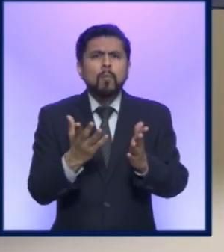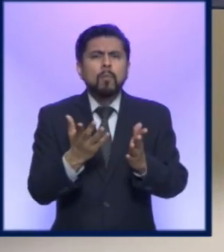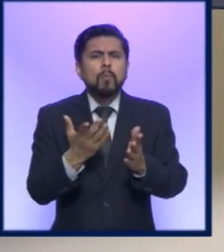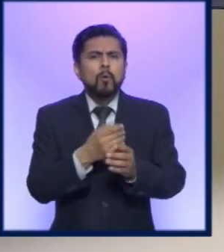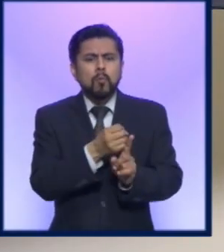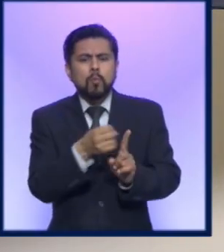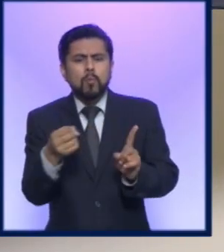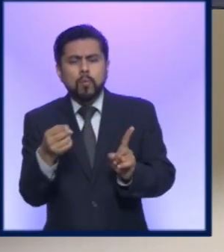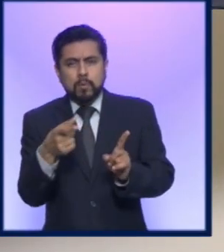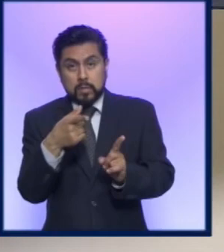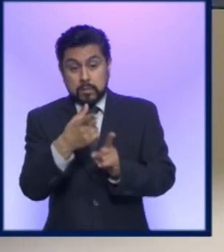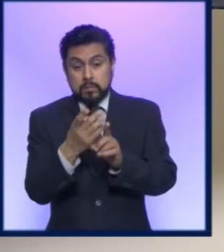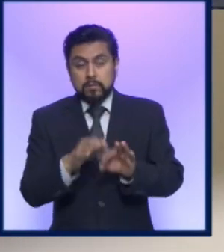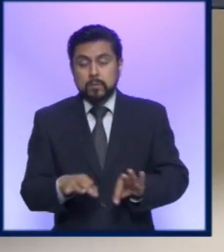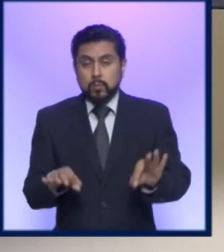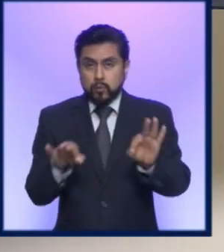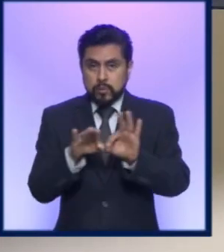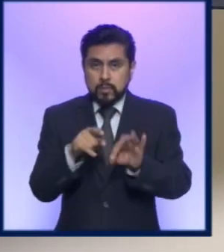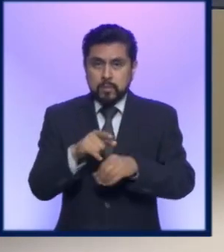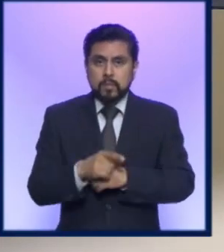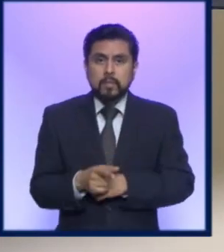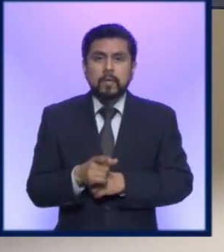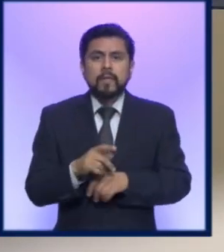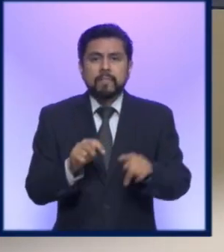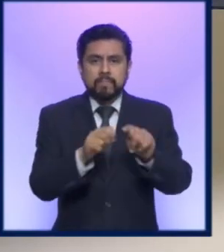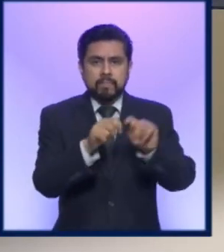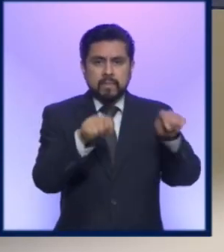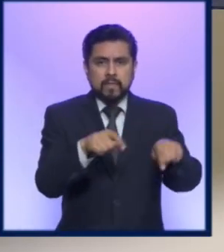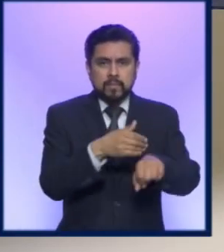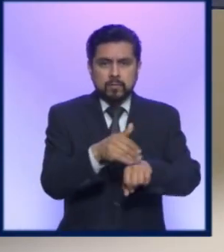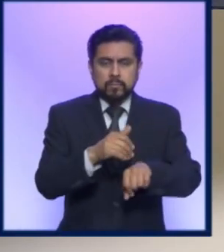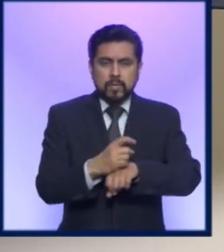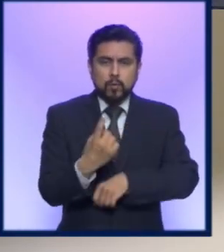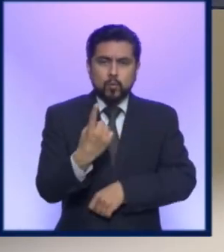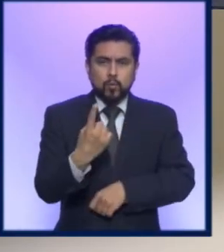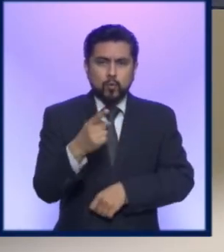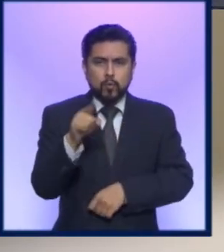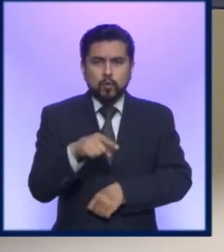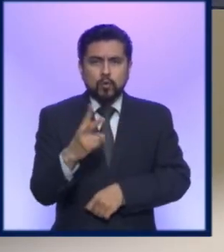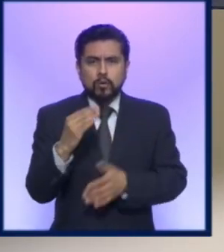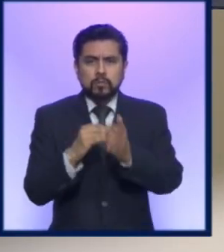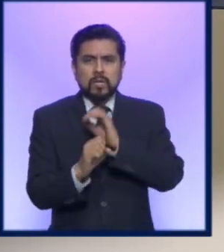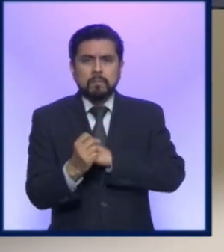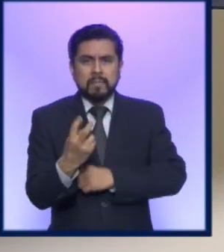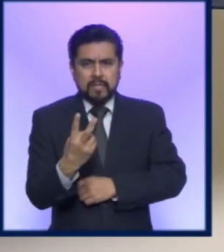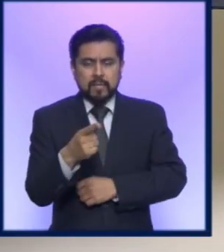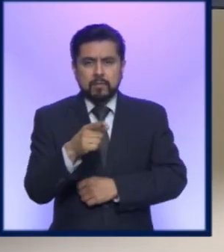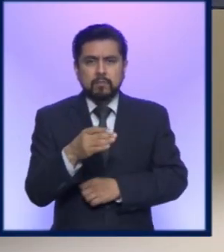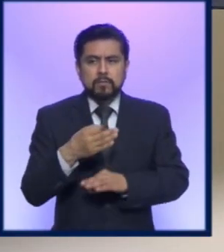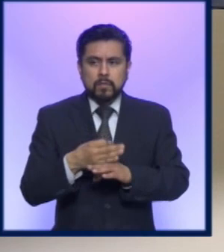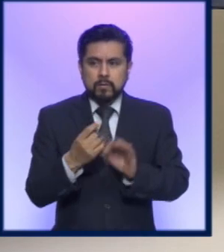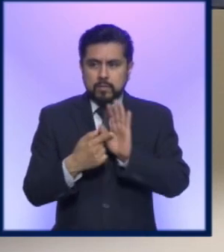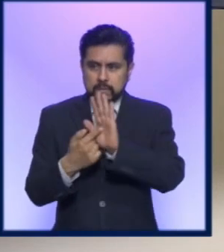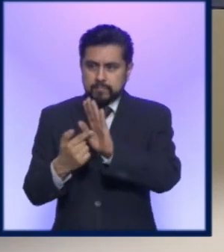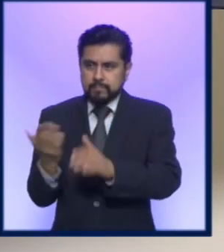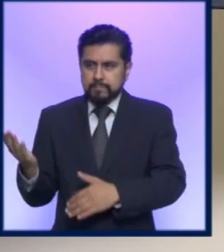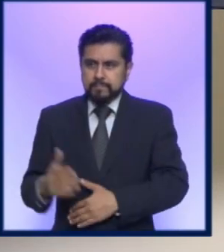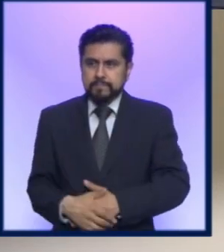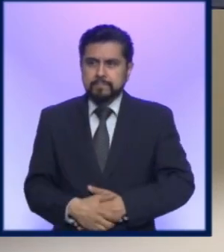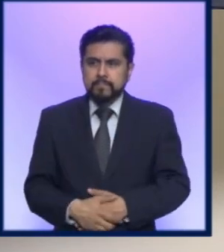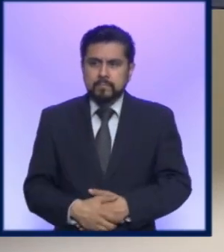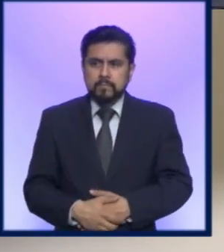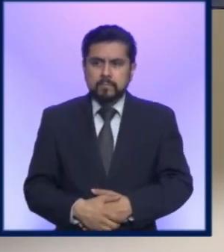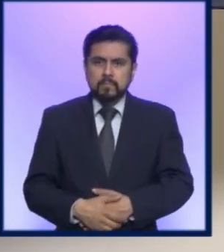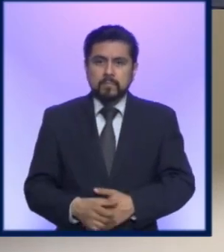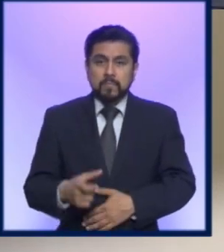interesante criterio estamos hablando de la tesis 1 2022 que en este momento se está mostrando en pantalla un código